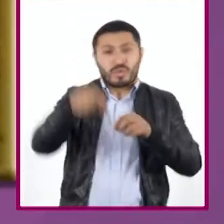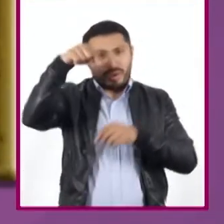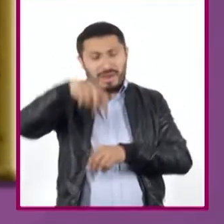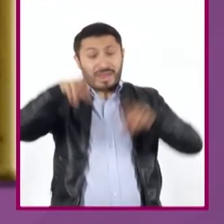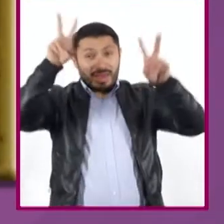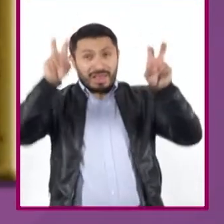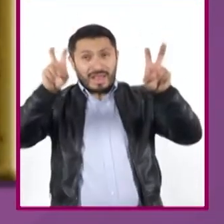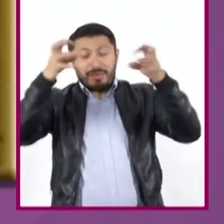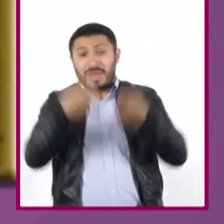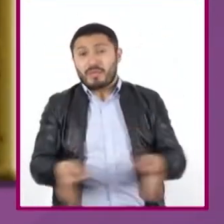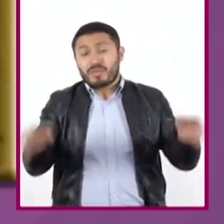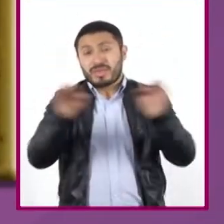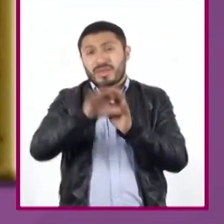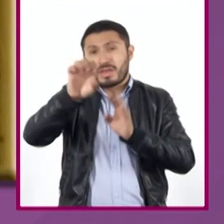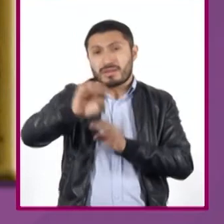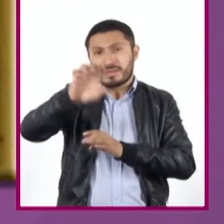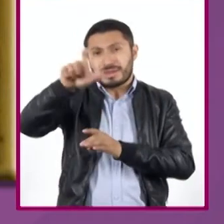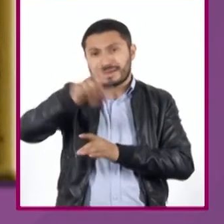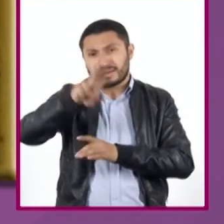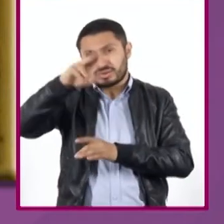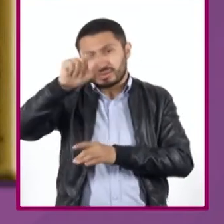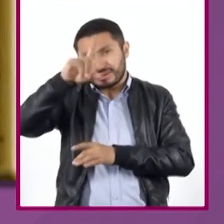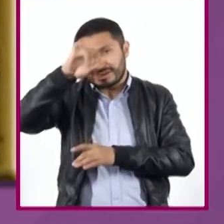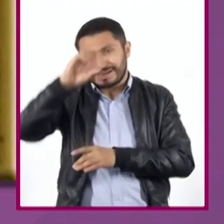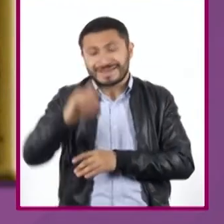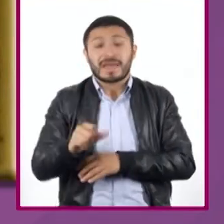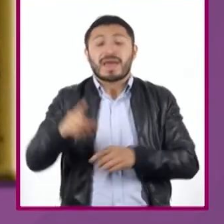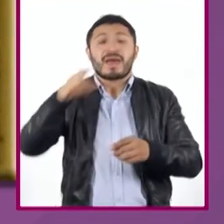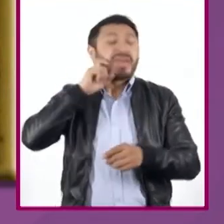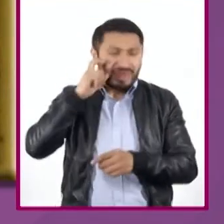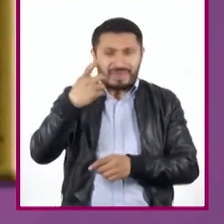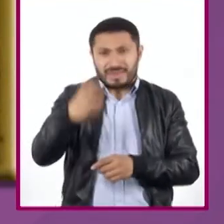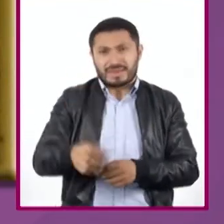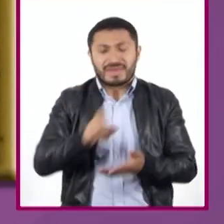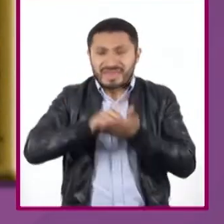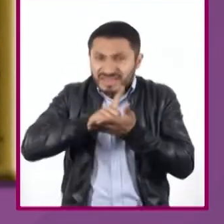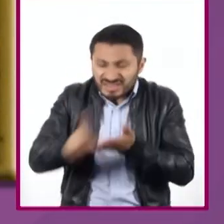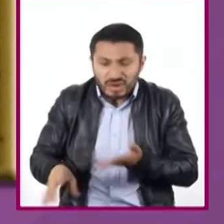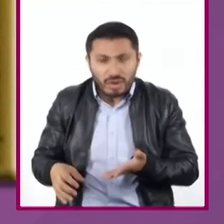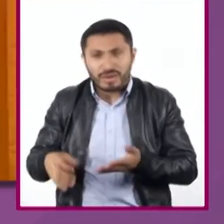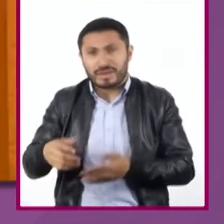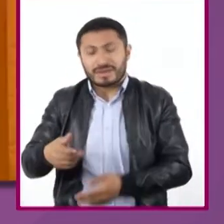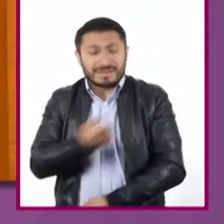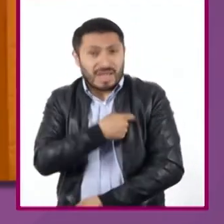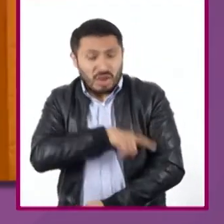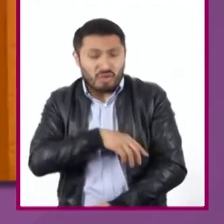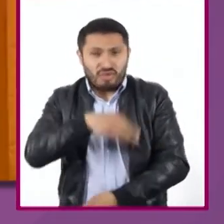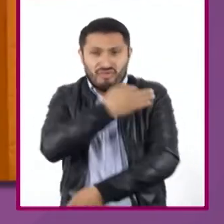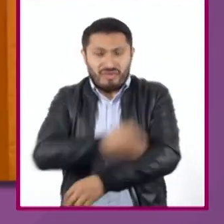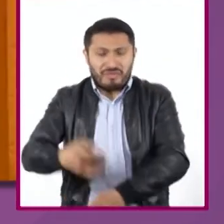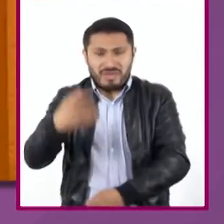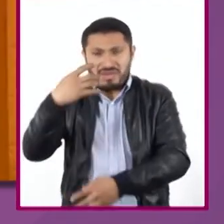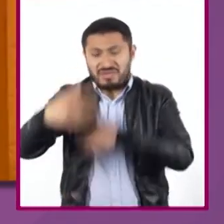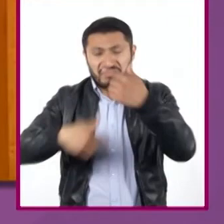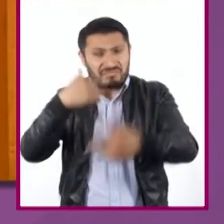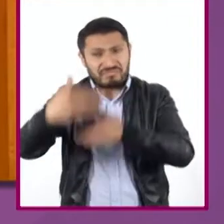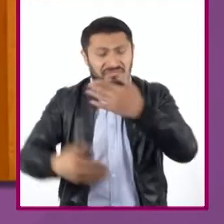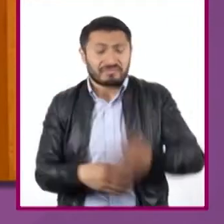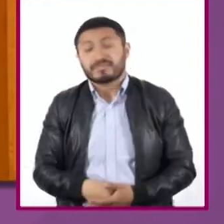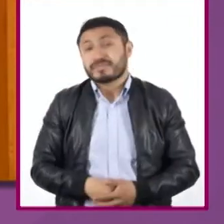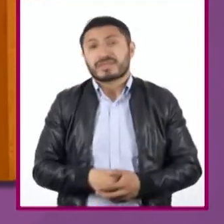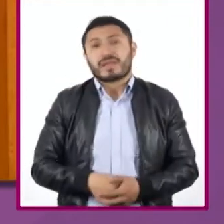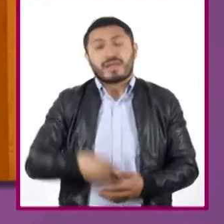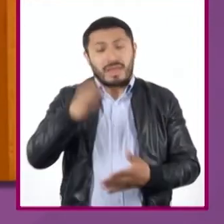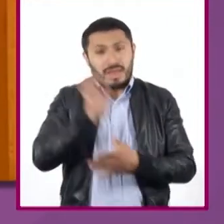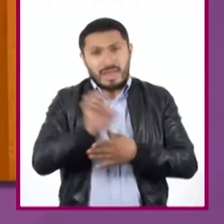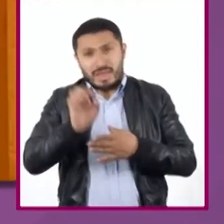como sexualidad, adicciones, salud reproductiva, etcétera. Entonces, sus decisiones tienen que estar enfocadas a partir